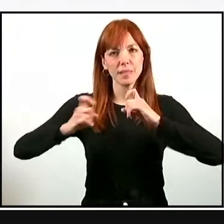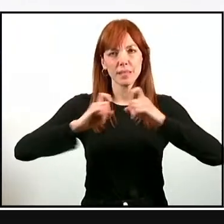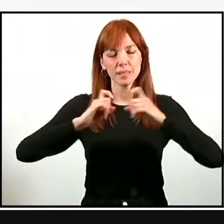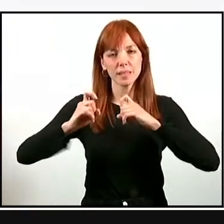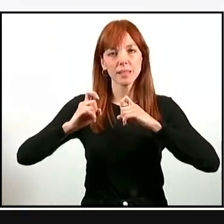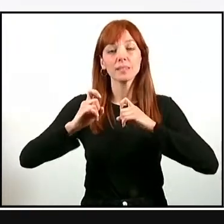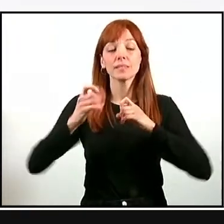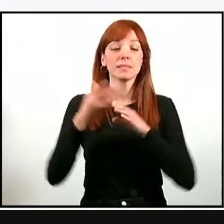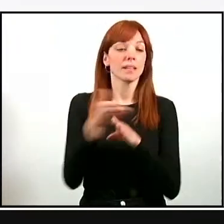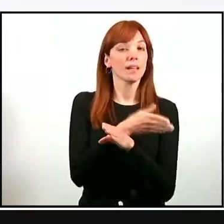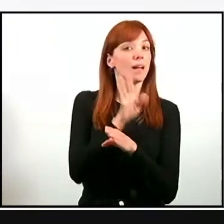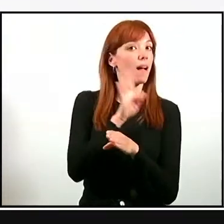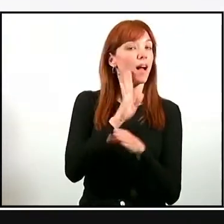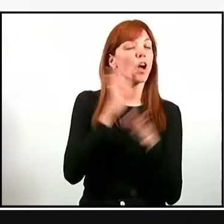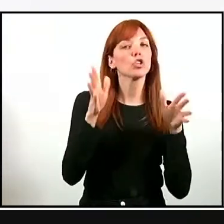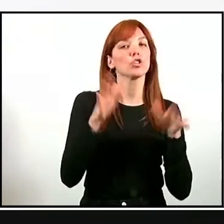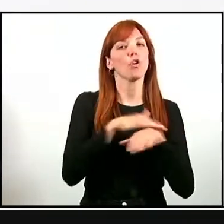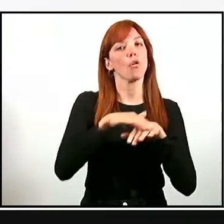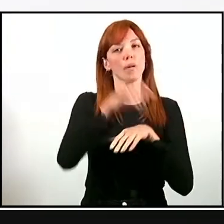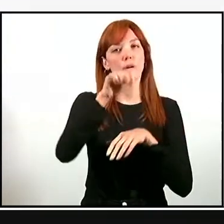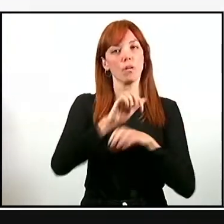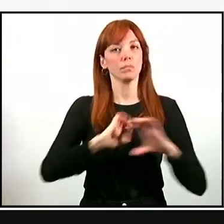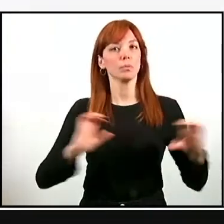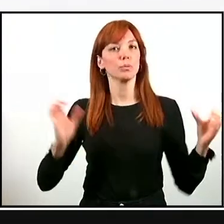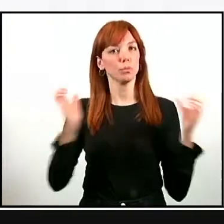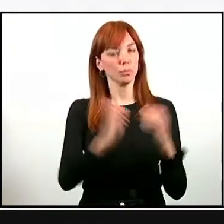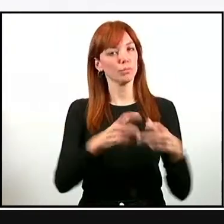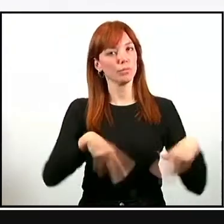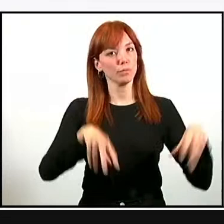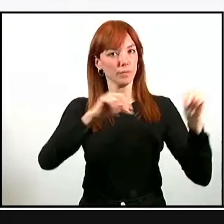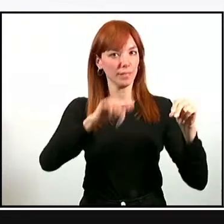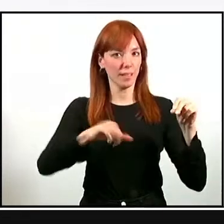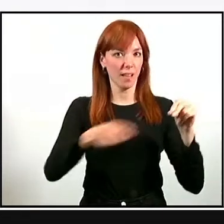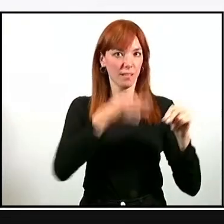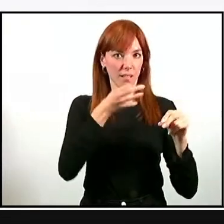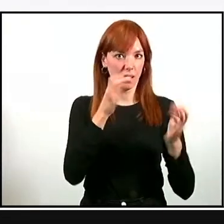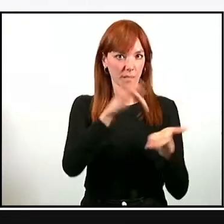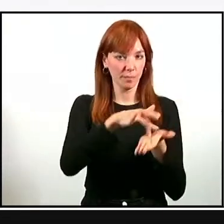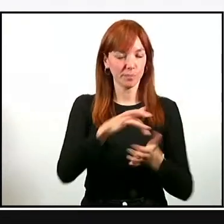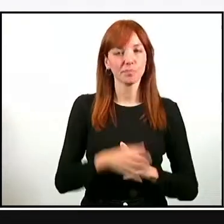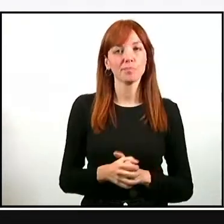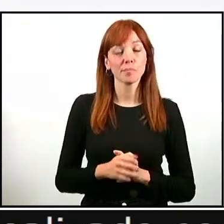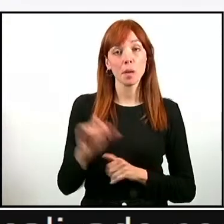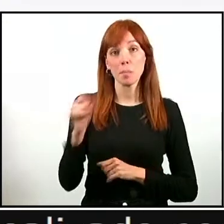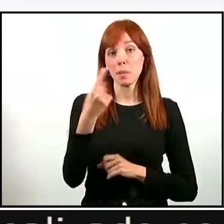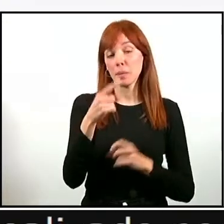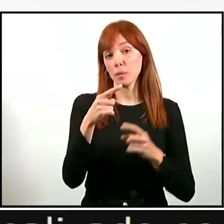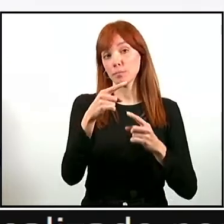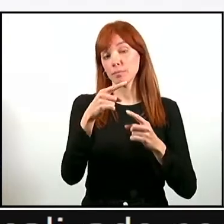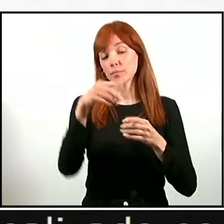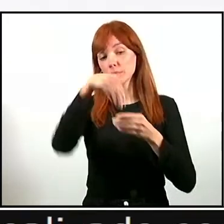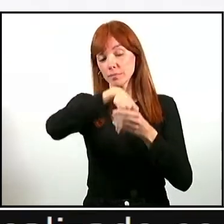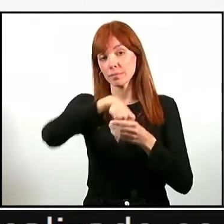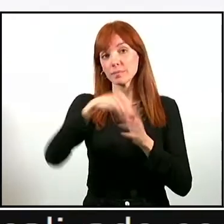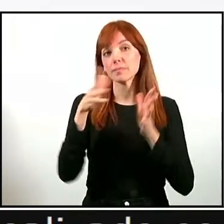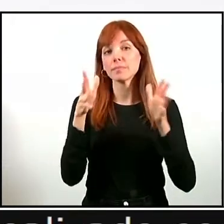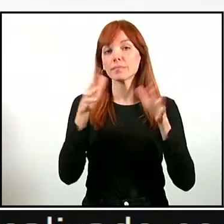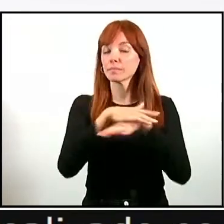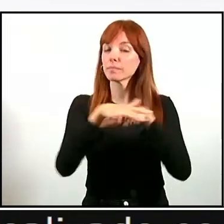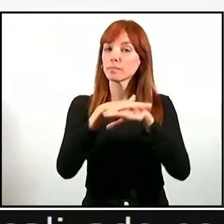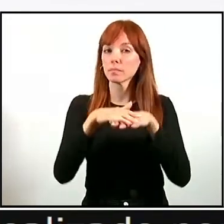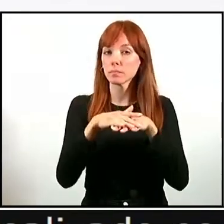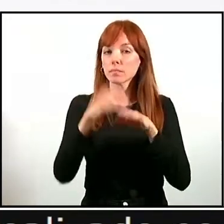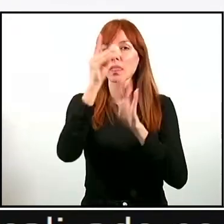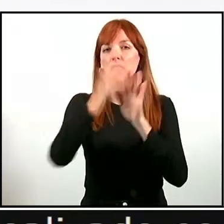El Consejo de Gobierno que hoy hemos realizado por la tarde. En primer lugar, el Consejo de Gobierno ha aprobado el